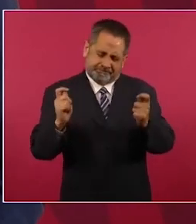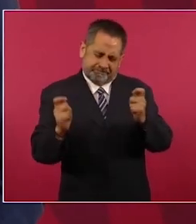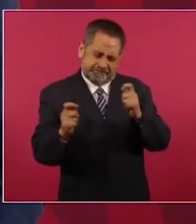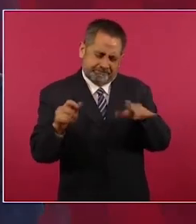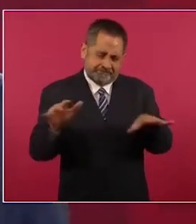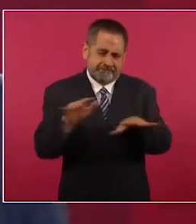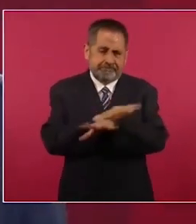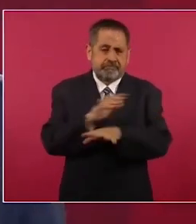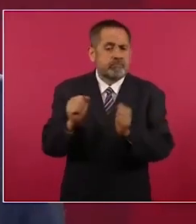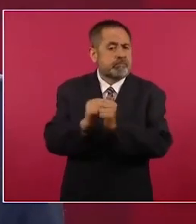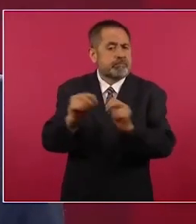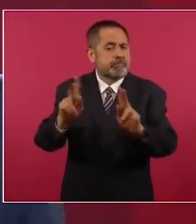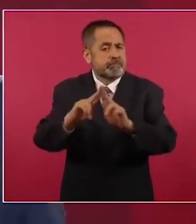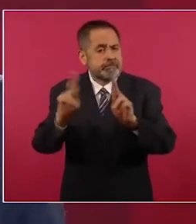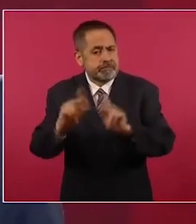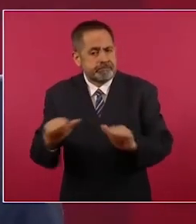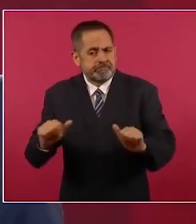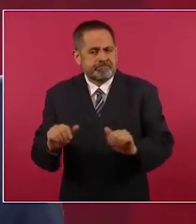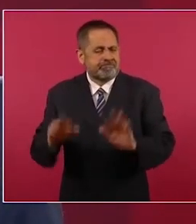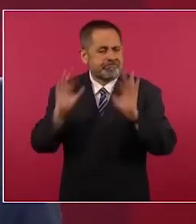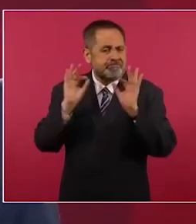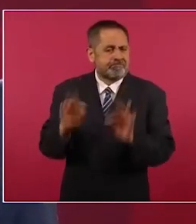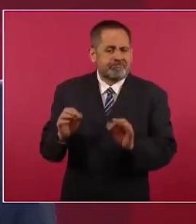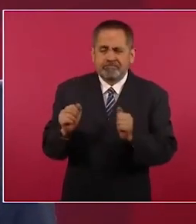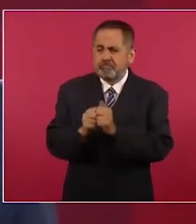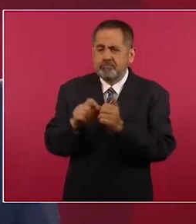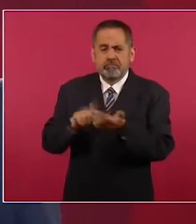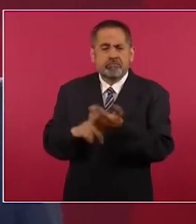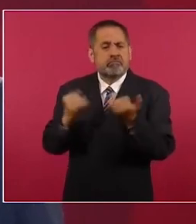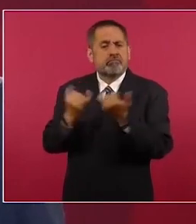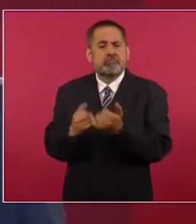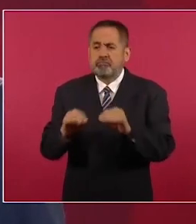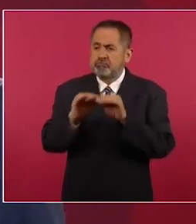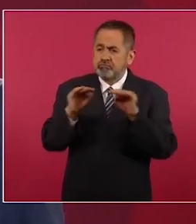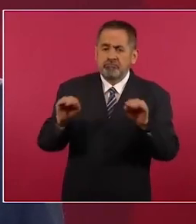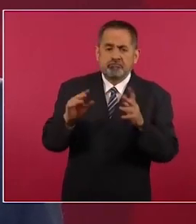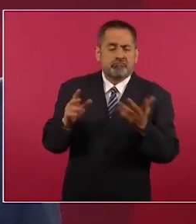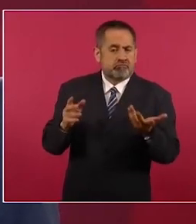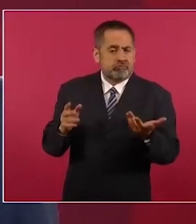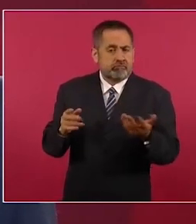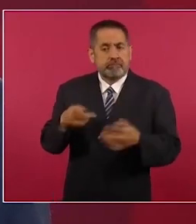pacífica, pero igual de profunda